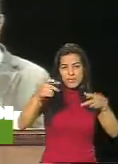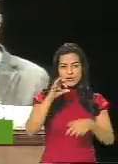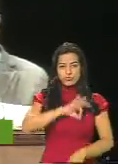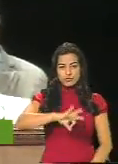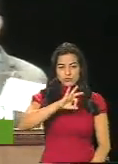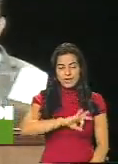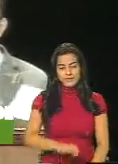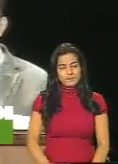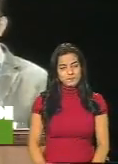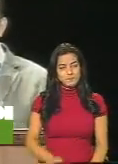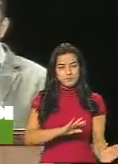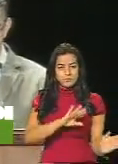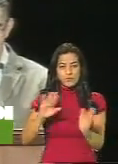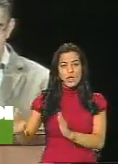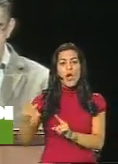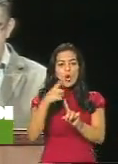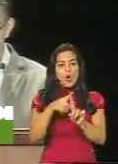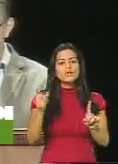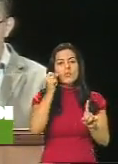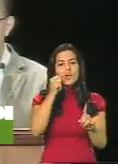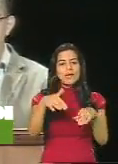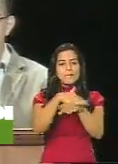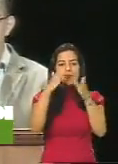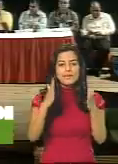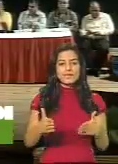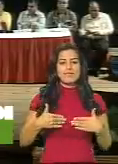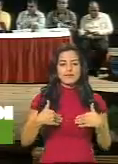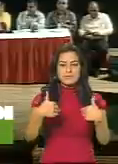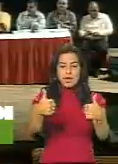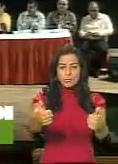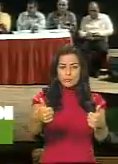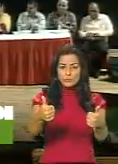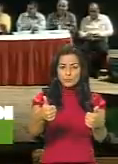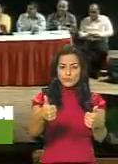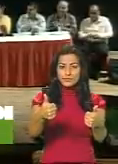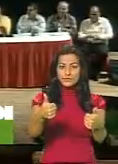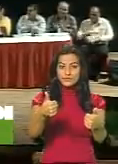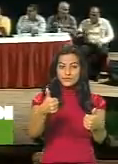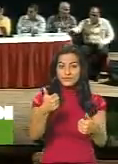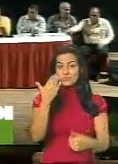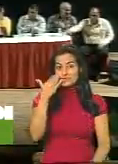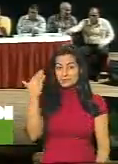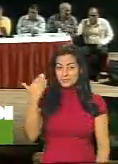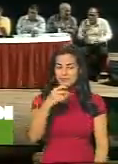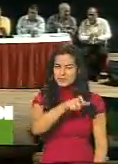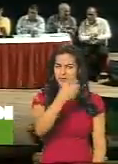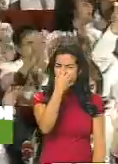Ciudadana Eugenia Sader, nuestra ministra del Poder Popular para la Salud.